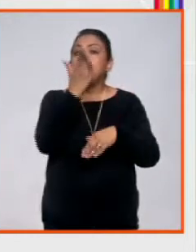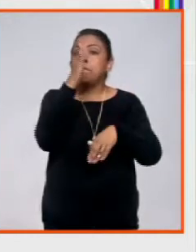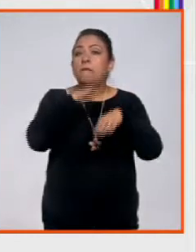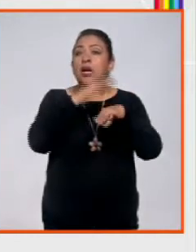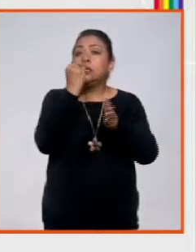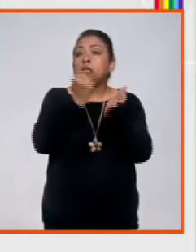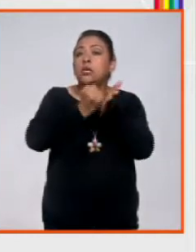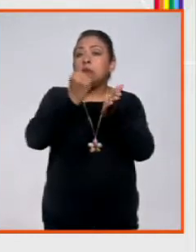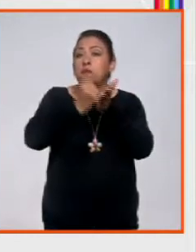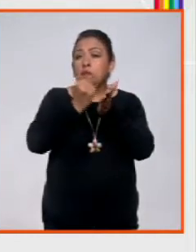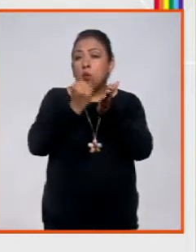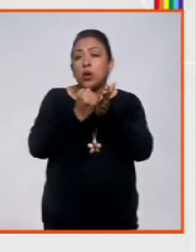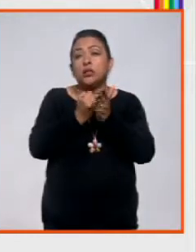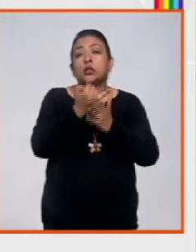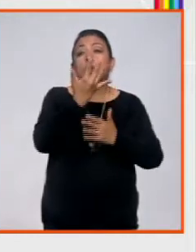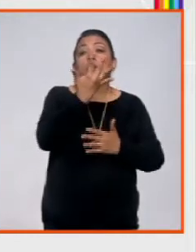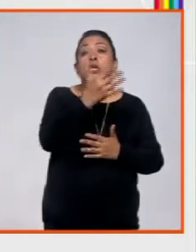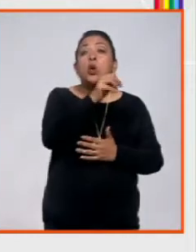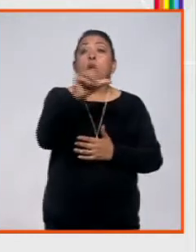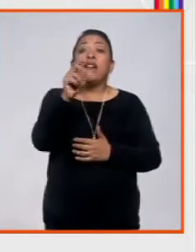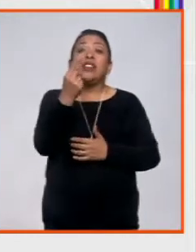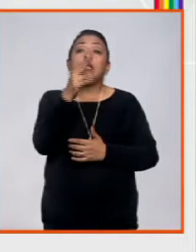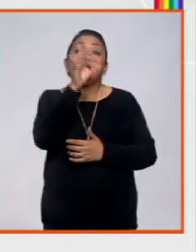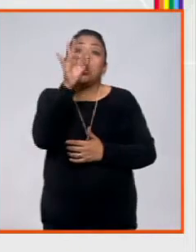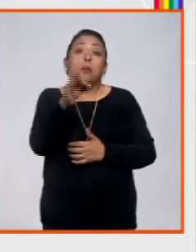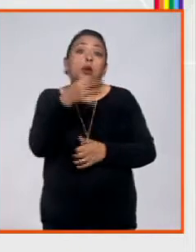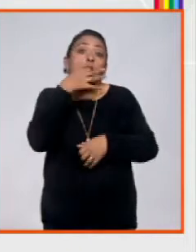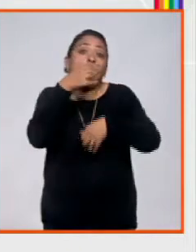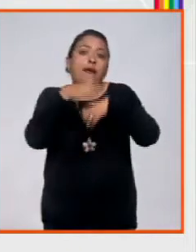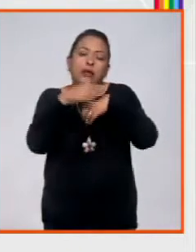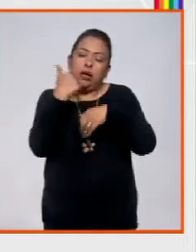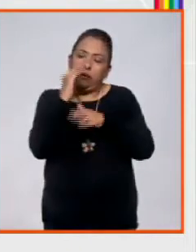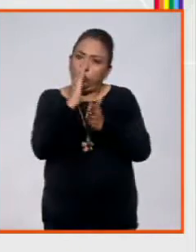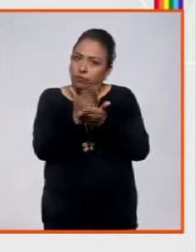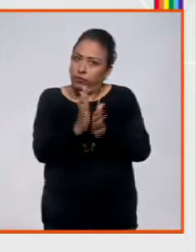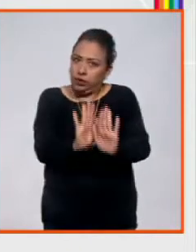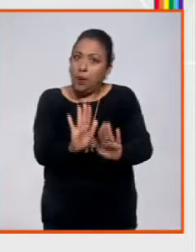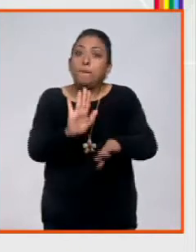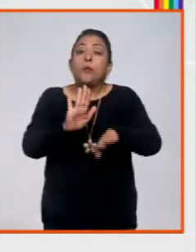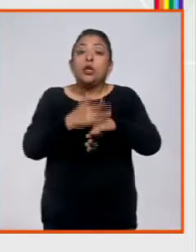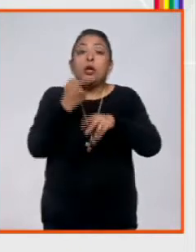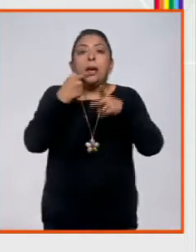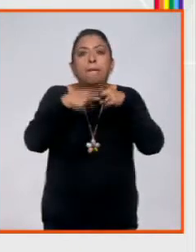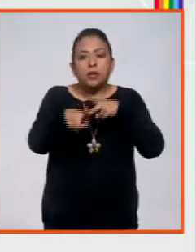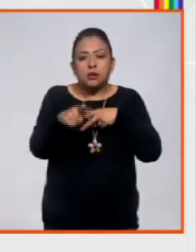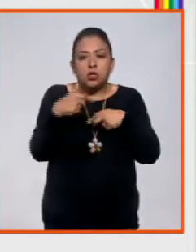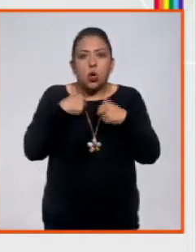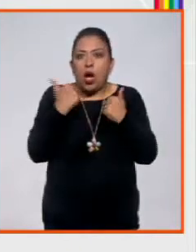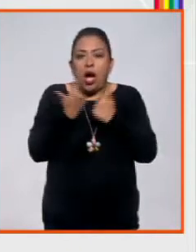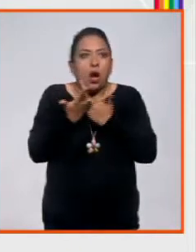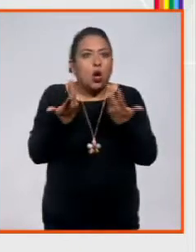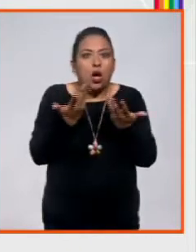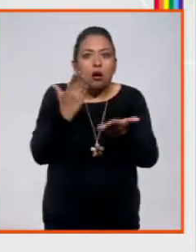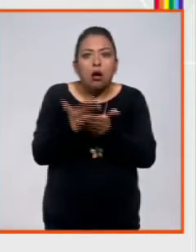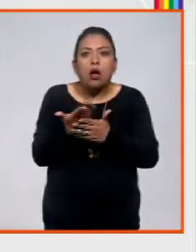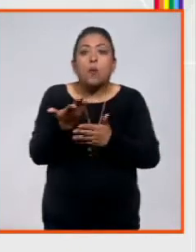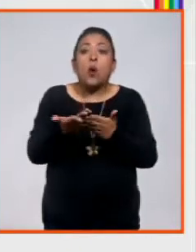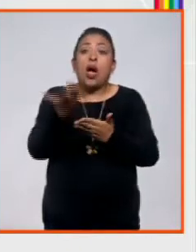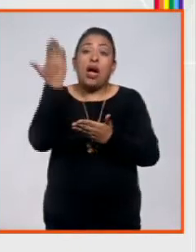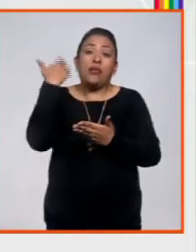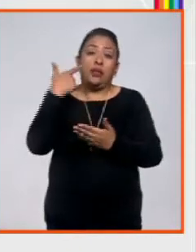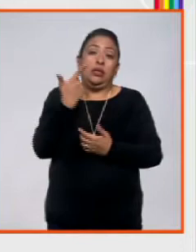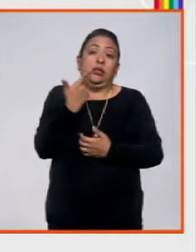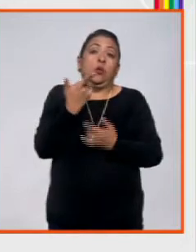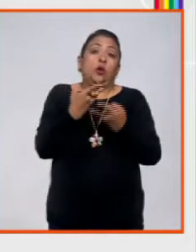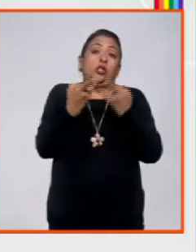del 5 al 25 por ciento que se anunció y que fue por el cual comenzamos a actuar de una obligación histórica que